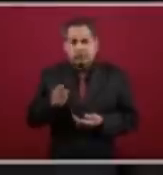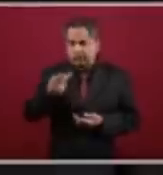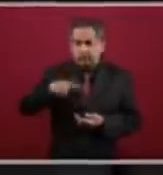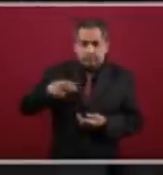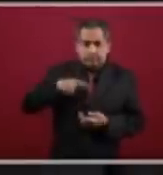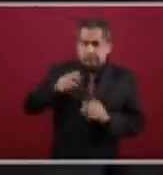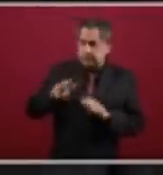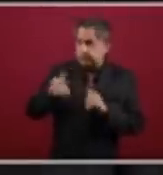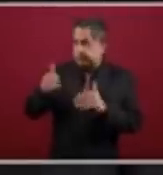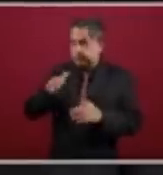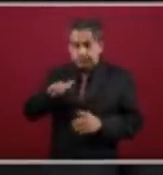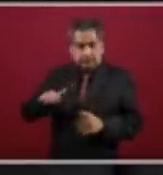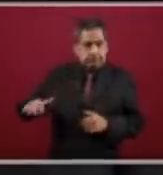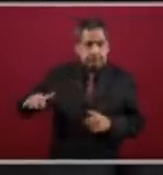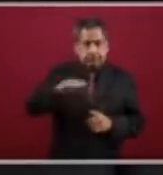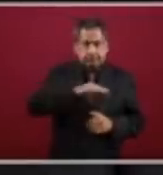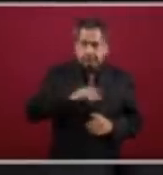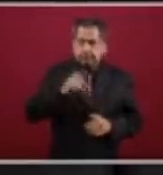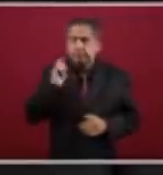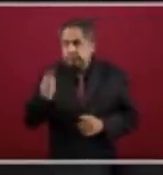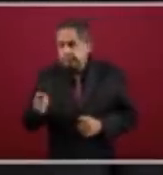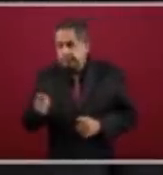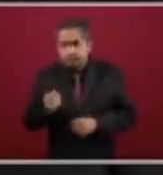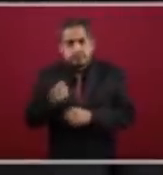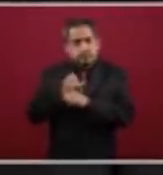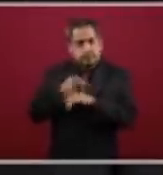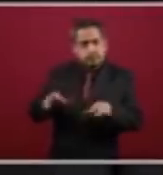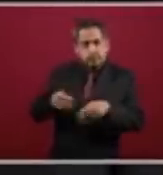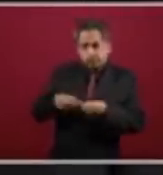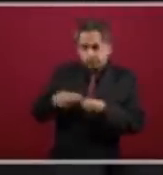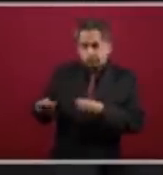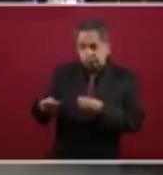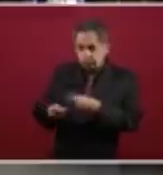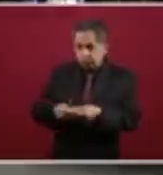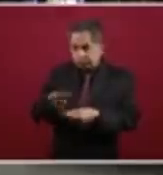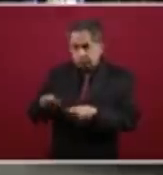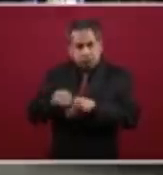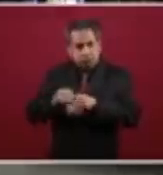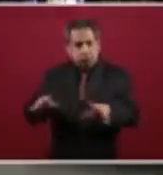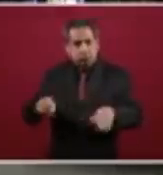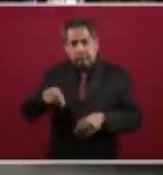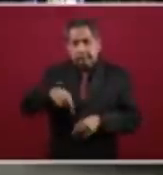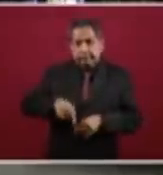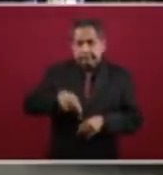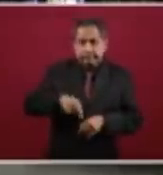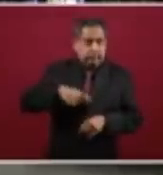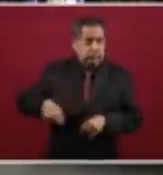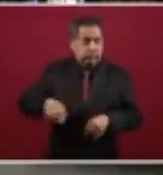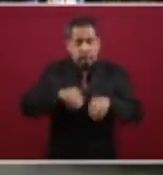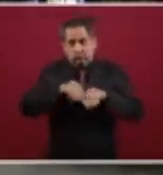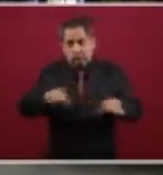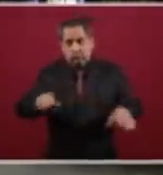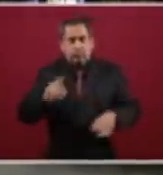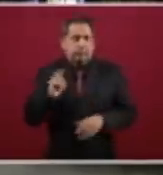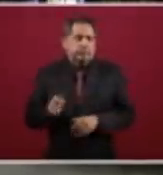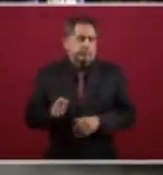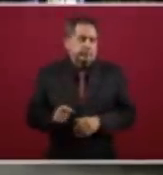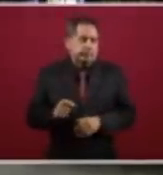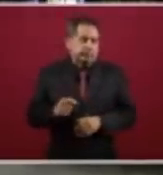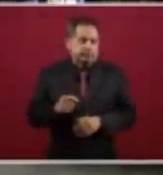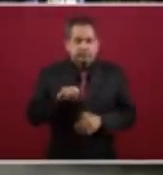gente tenga información. Aquí, por ejemplo, yo